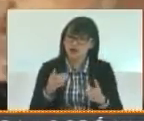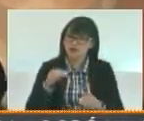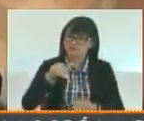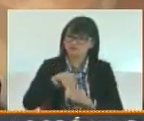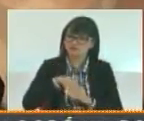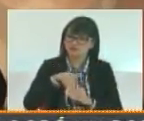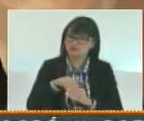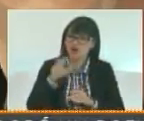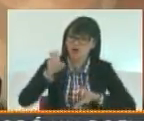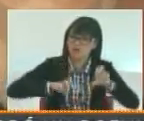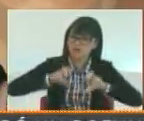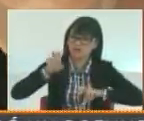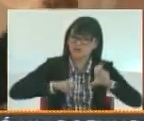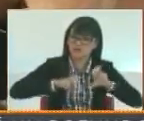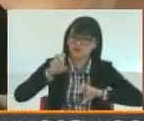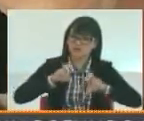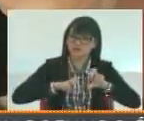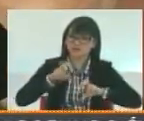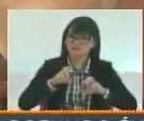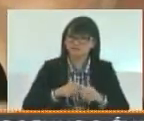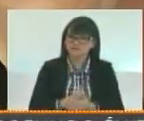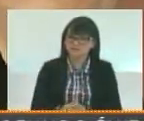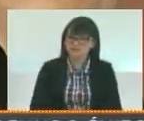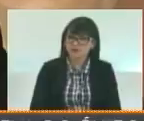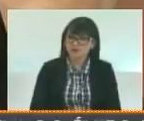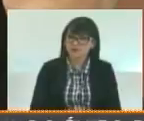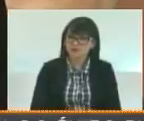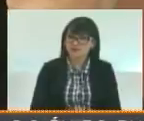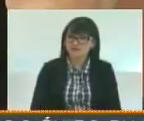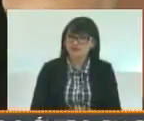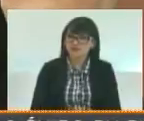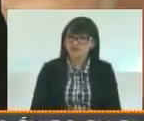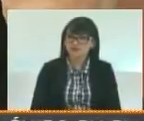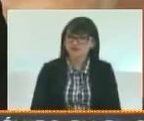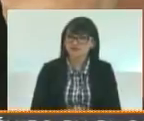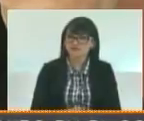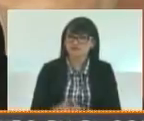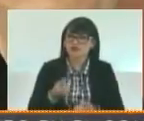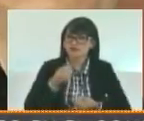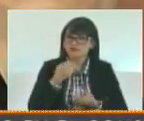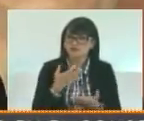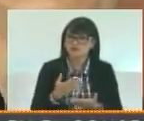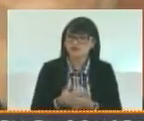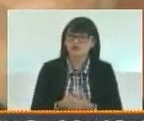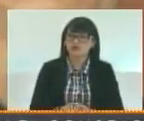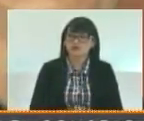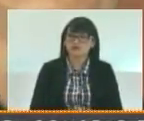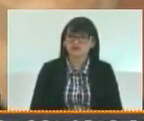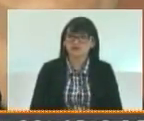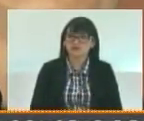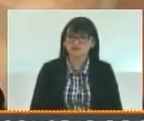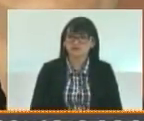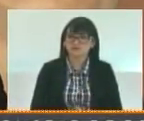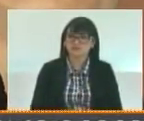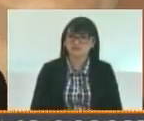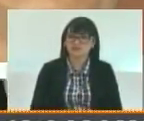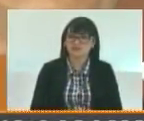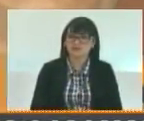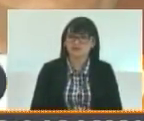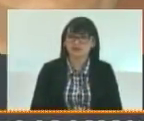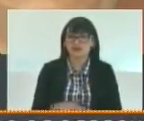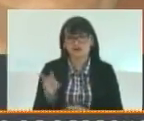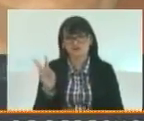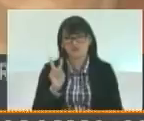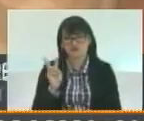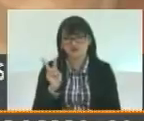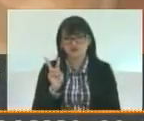sus auditorías, el acompañamiento internacional con el que vamos a contar, que ya han empezado a llegar a Venezuela, y